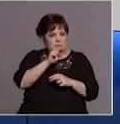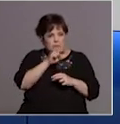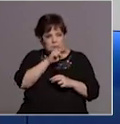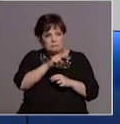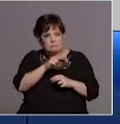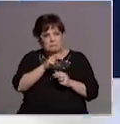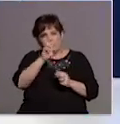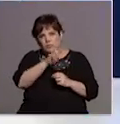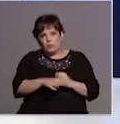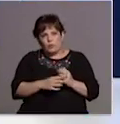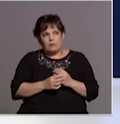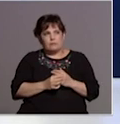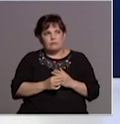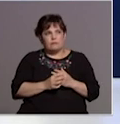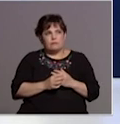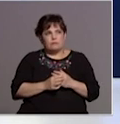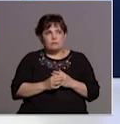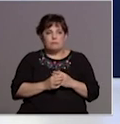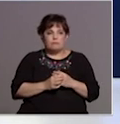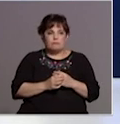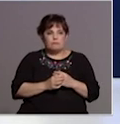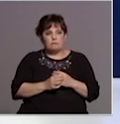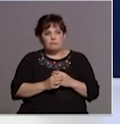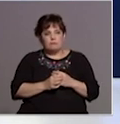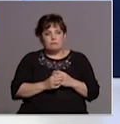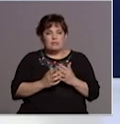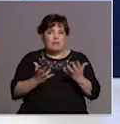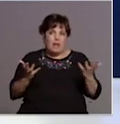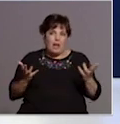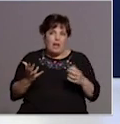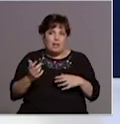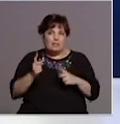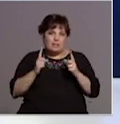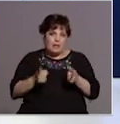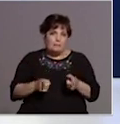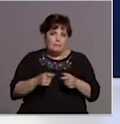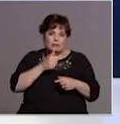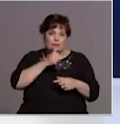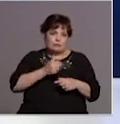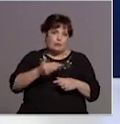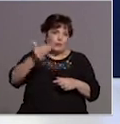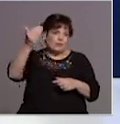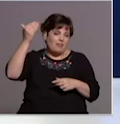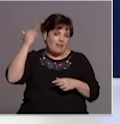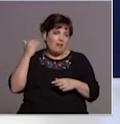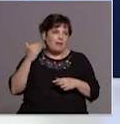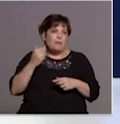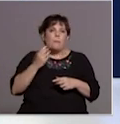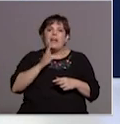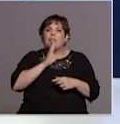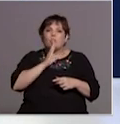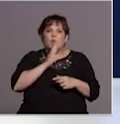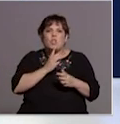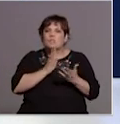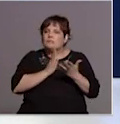sudamericano bueno en realidad es un hecho que también tiene historia porque la presión de eeuu